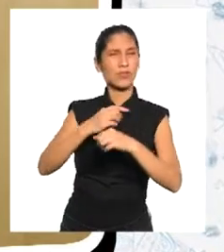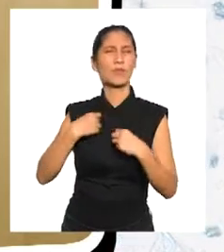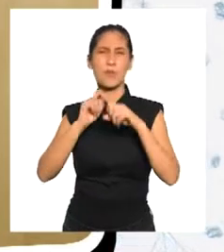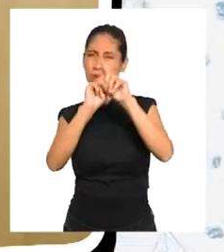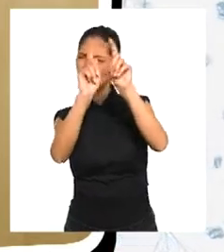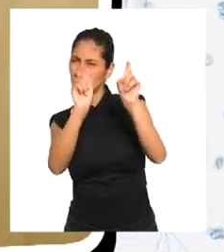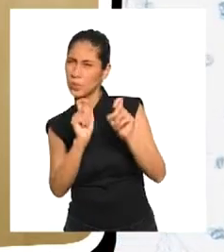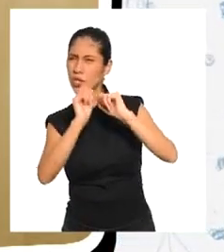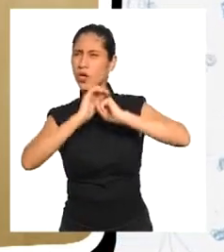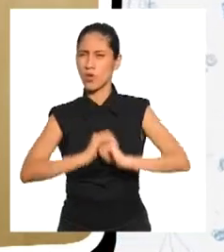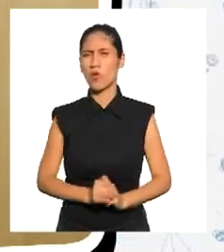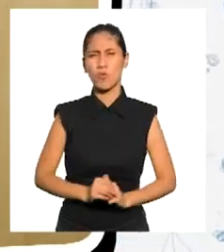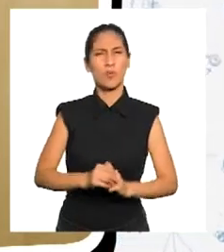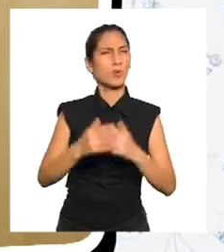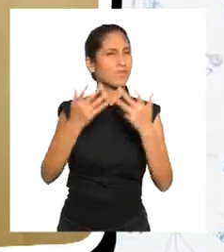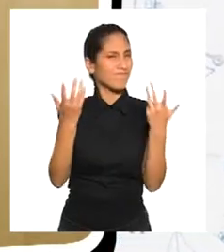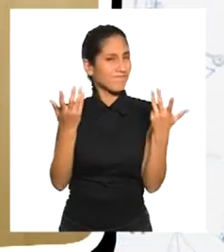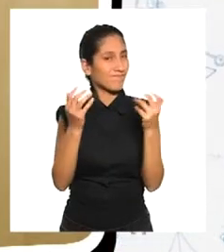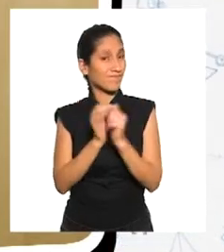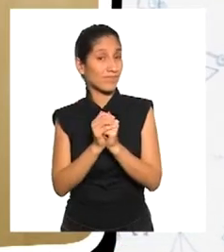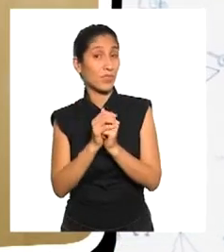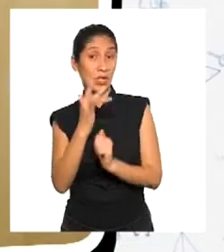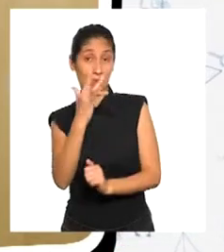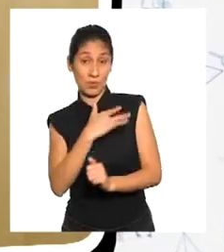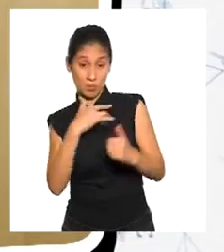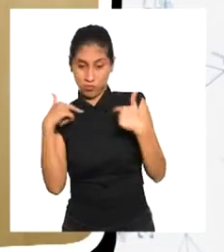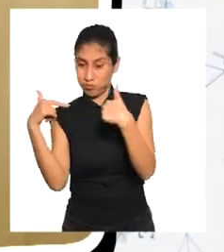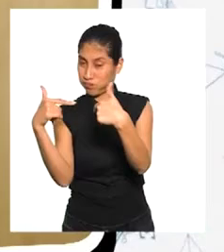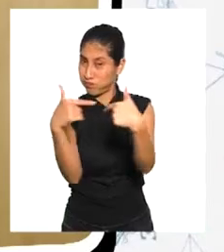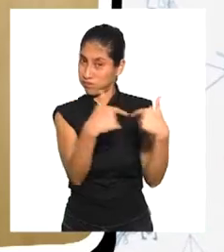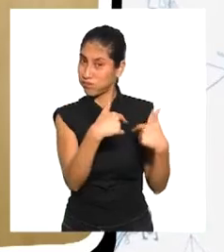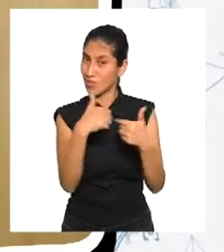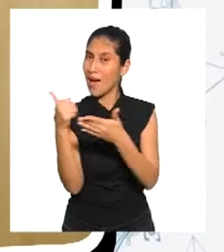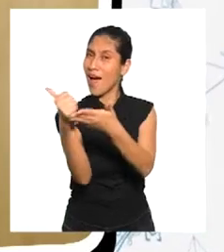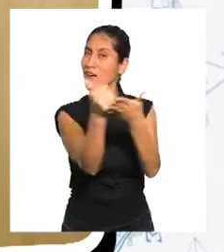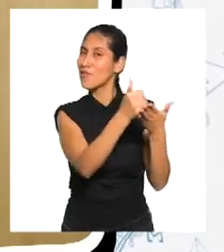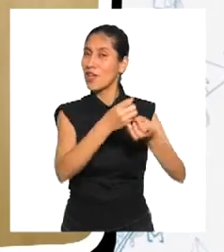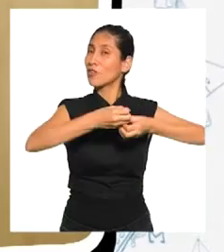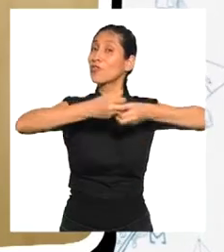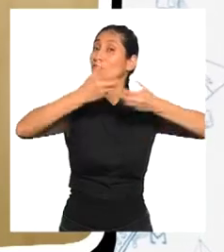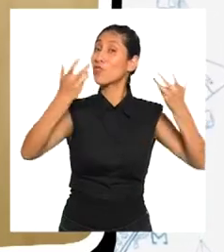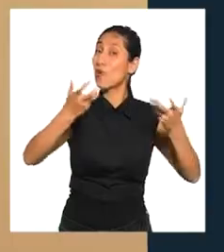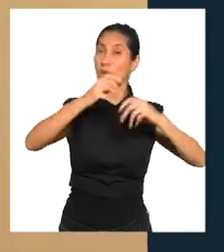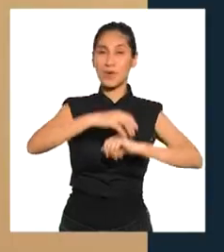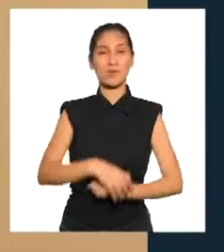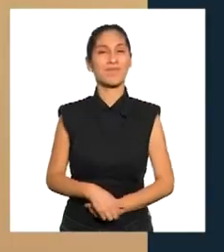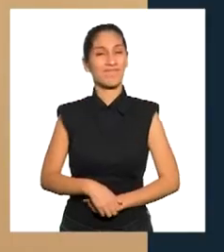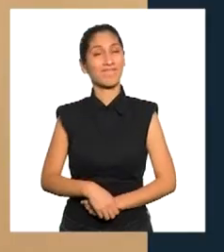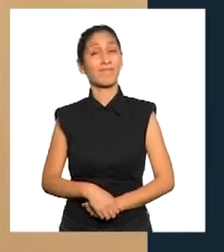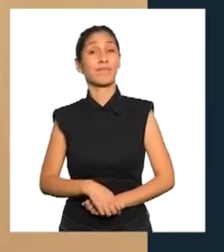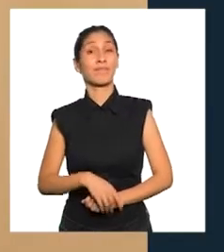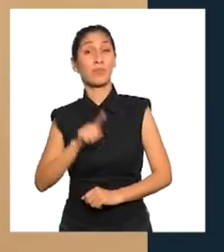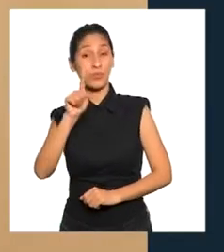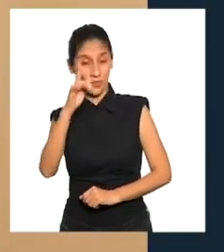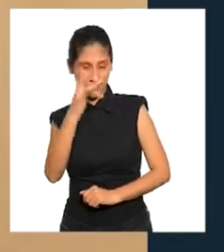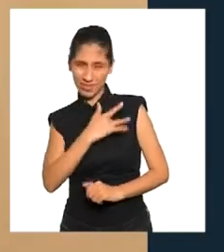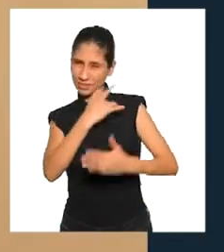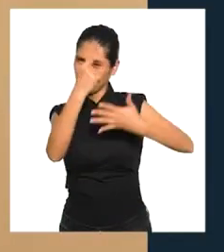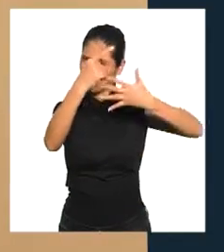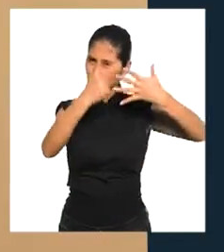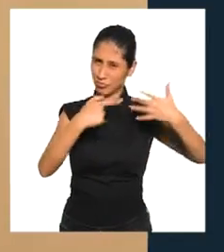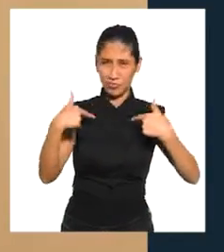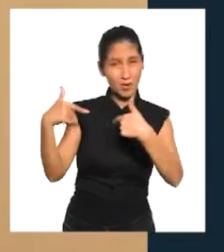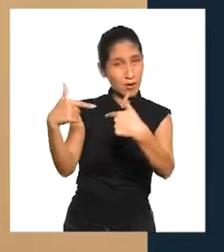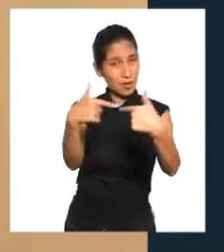es, ¿cuál es el beneficio de autorregular nuestras emociones a lo largo de nuestra vida? Autorregular las